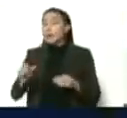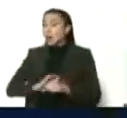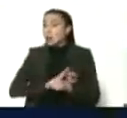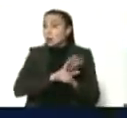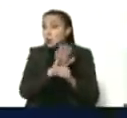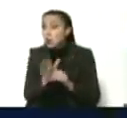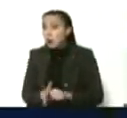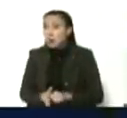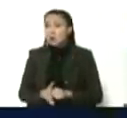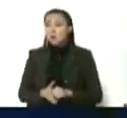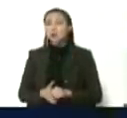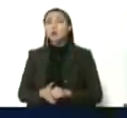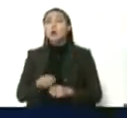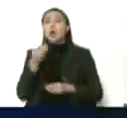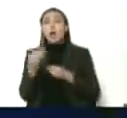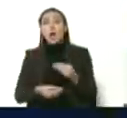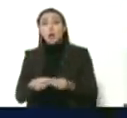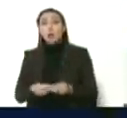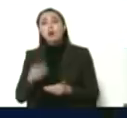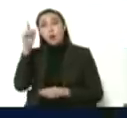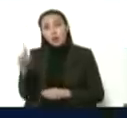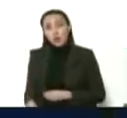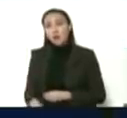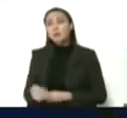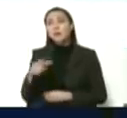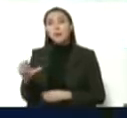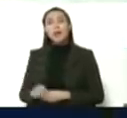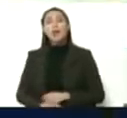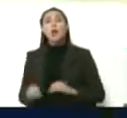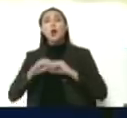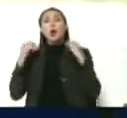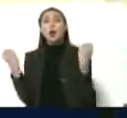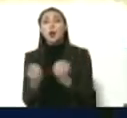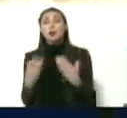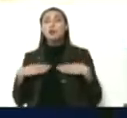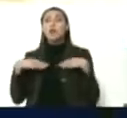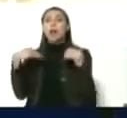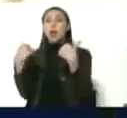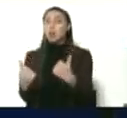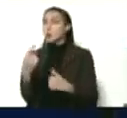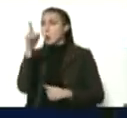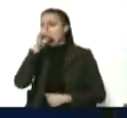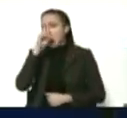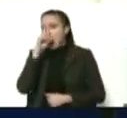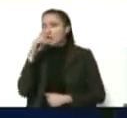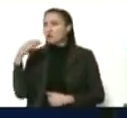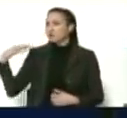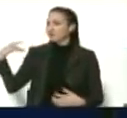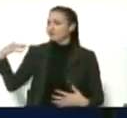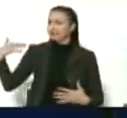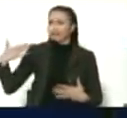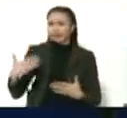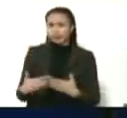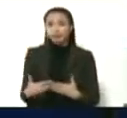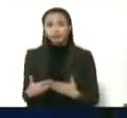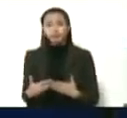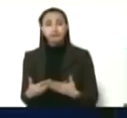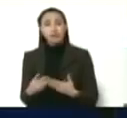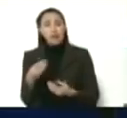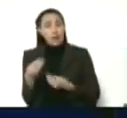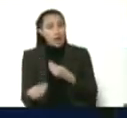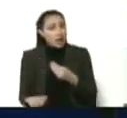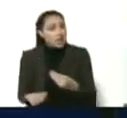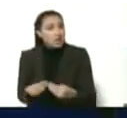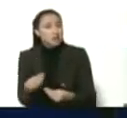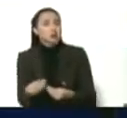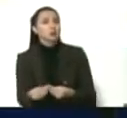por parte de la Organización Mundial de la Salud. Un año ya. Es impresionante, de verdad, cómo